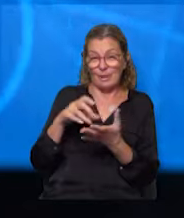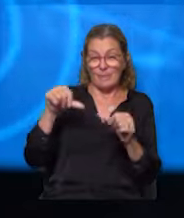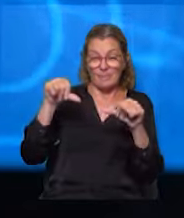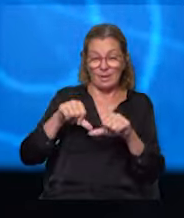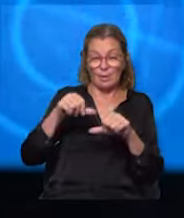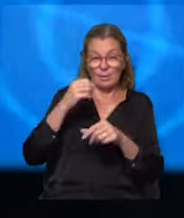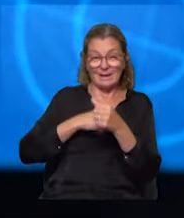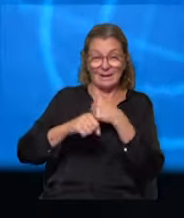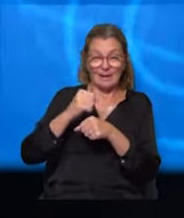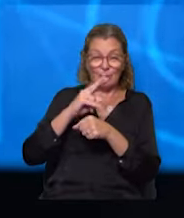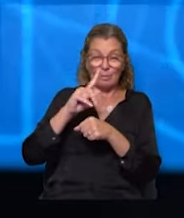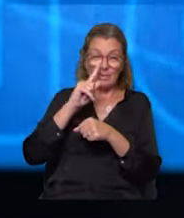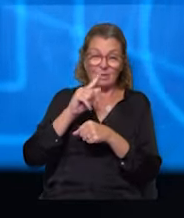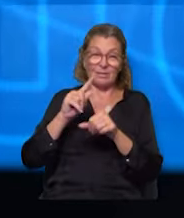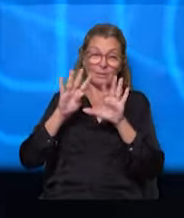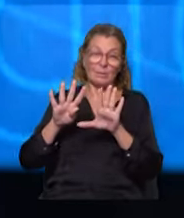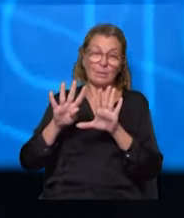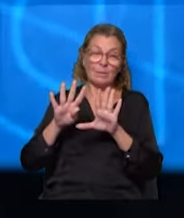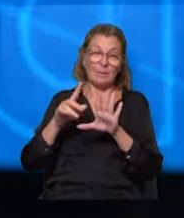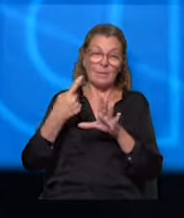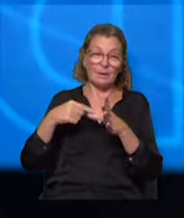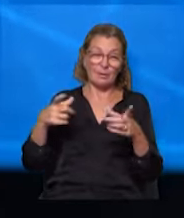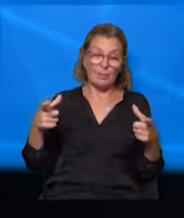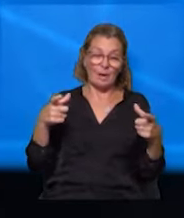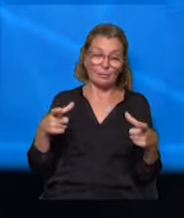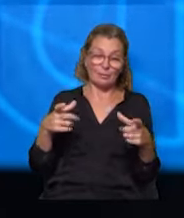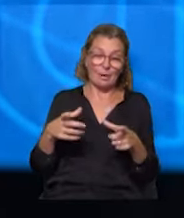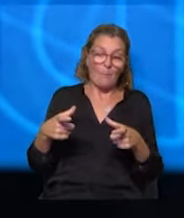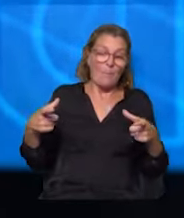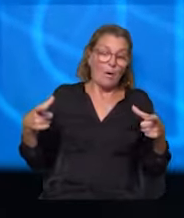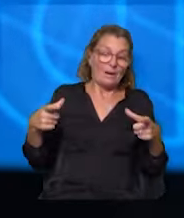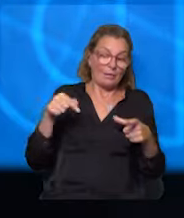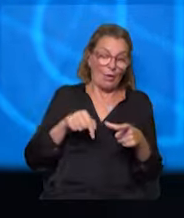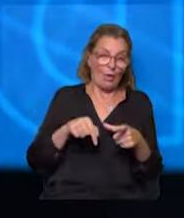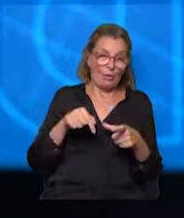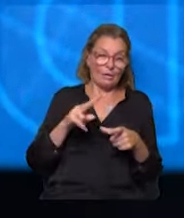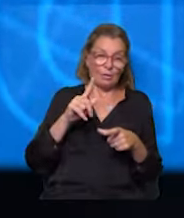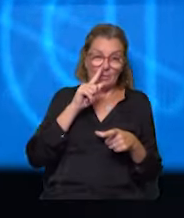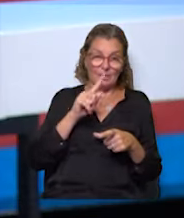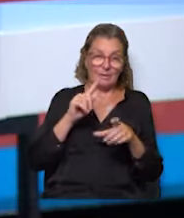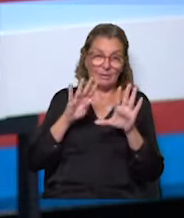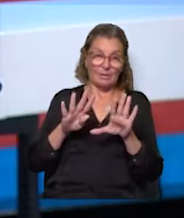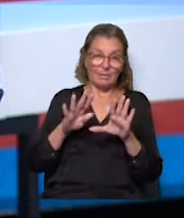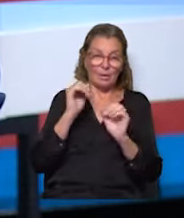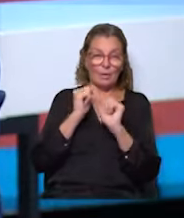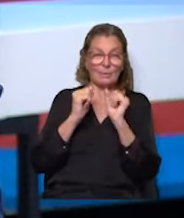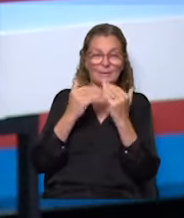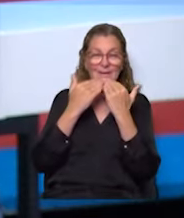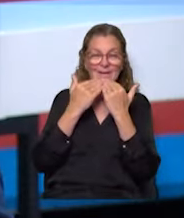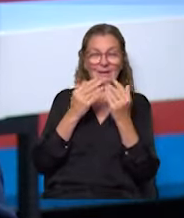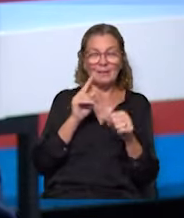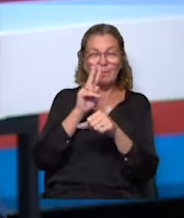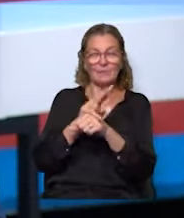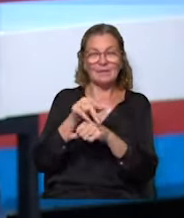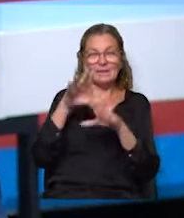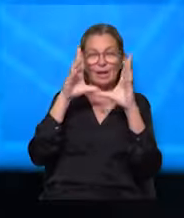que el del 2019 a pesar de que la torta es un poco más grande hoy que en 2019 economista Mario bargara gracias por tu visita